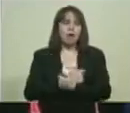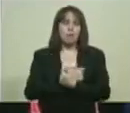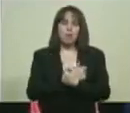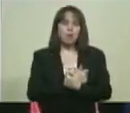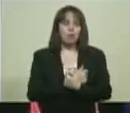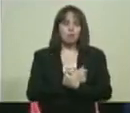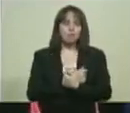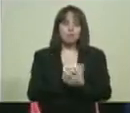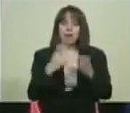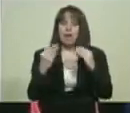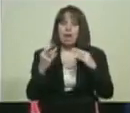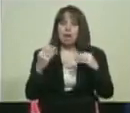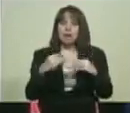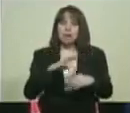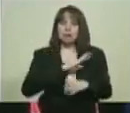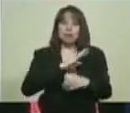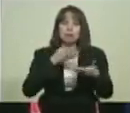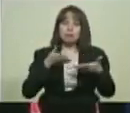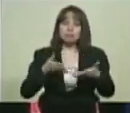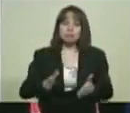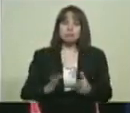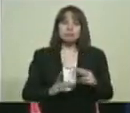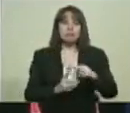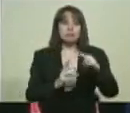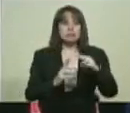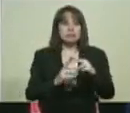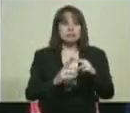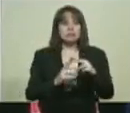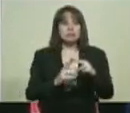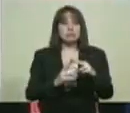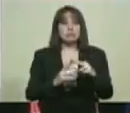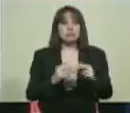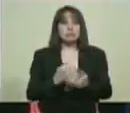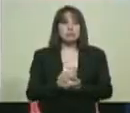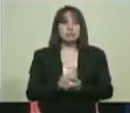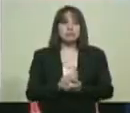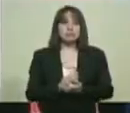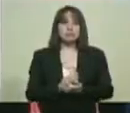Le hablé como tachirense de raíz que soy.